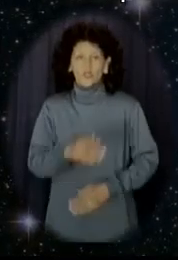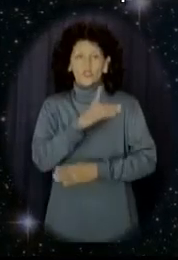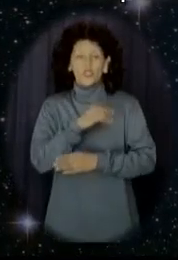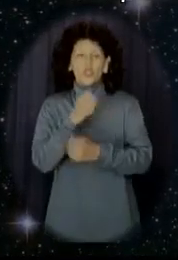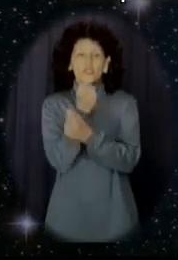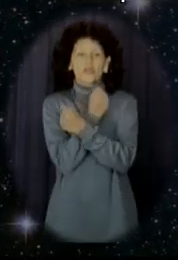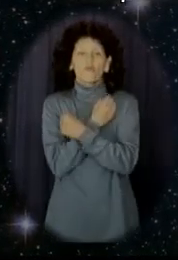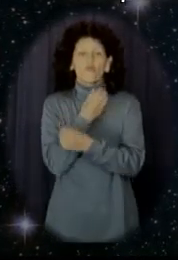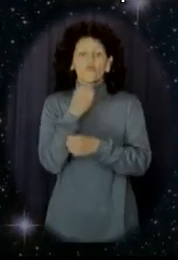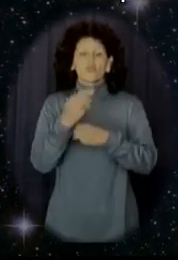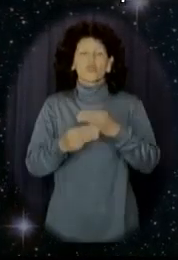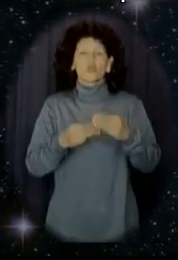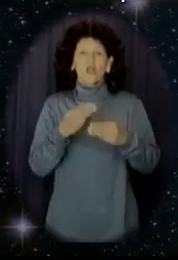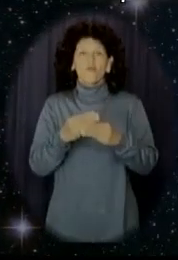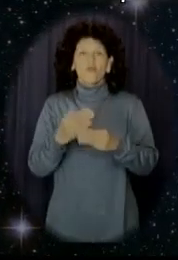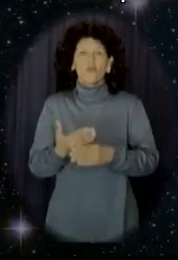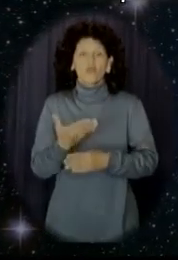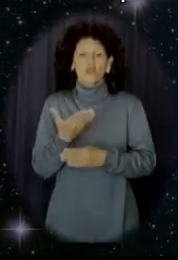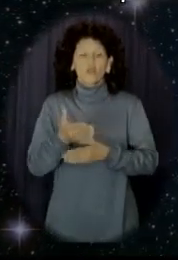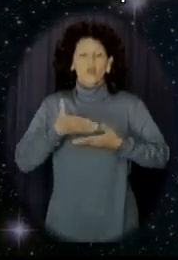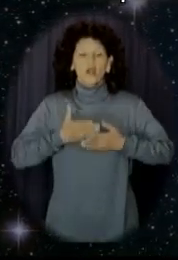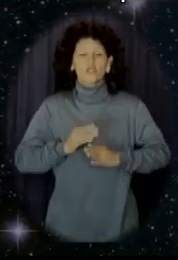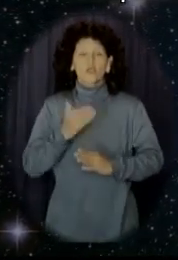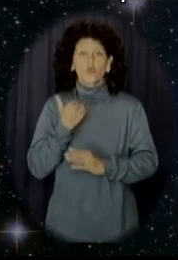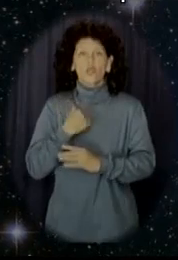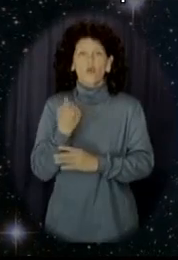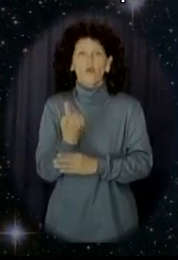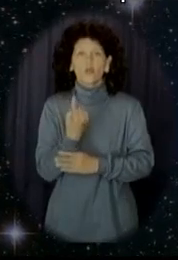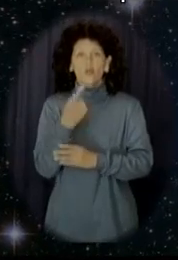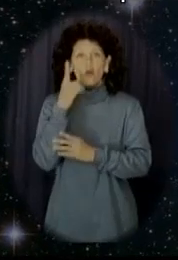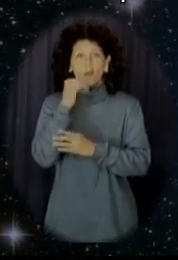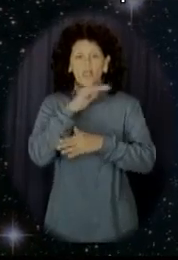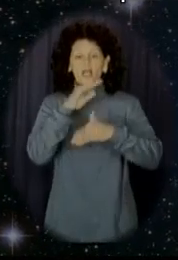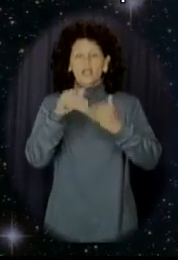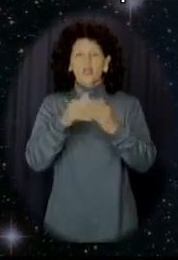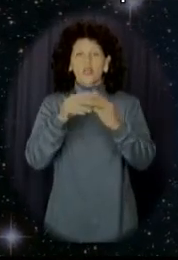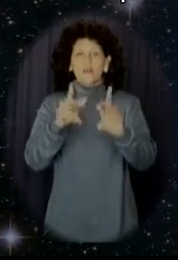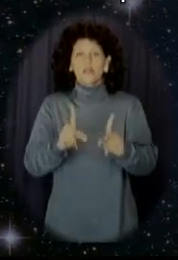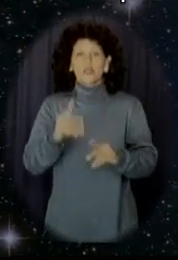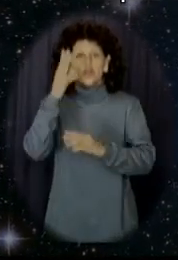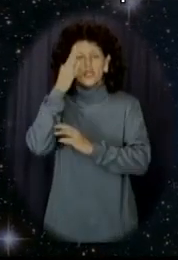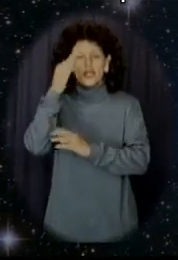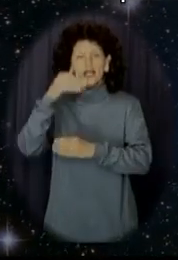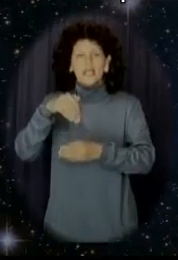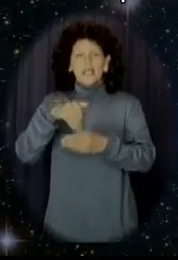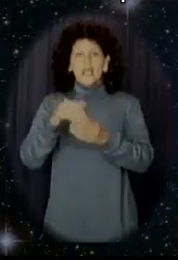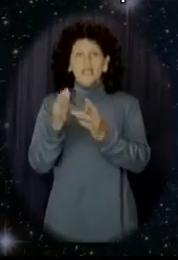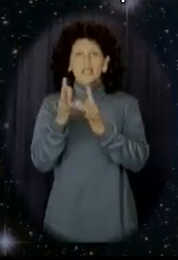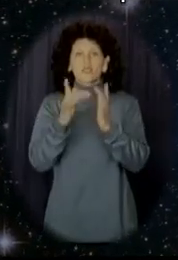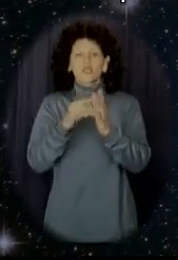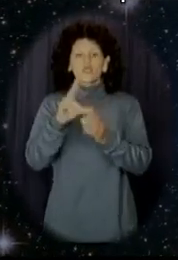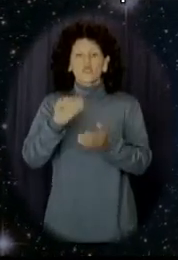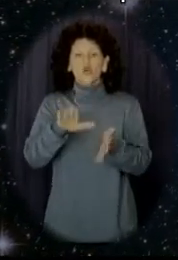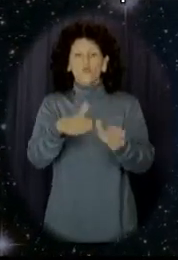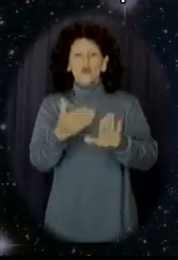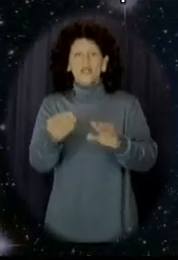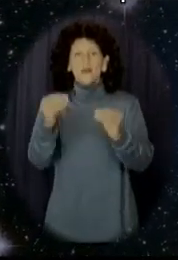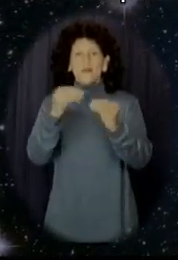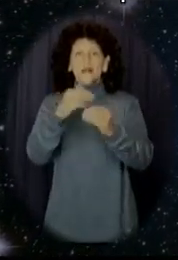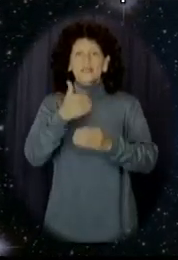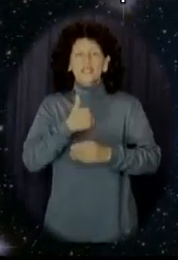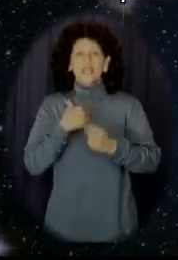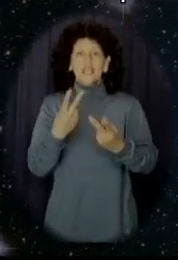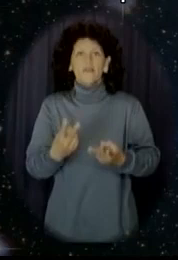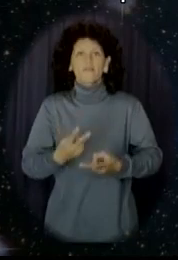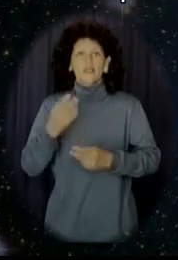Pues Dios amó tanto al mundo, que dio a su Hijo único, para que todo aquel que cree en Él no muera, sino que